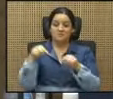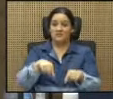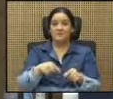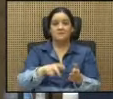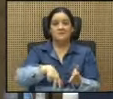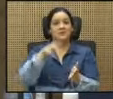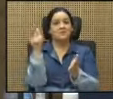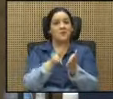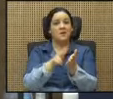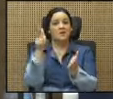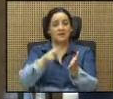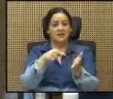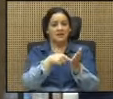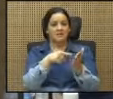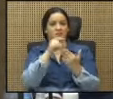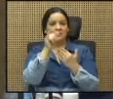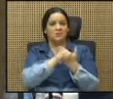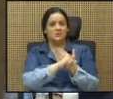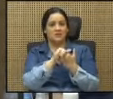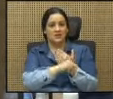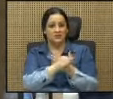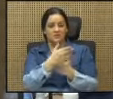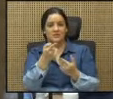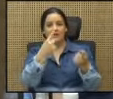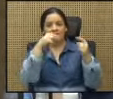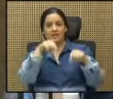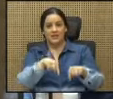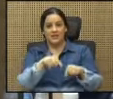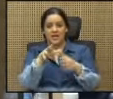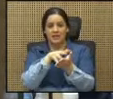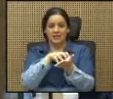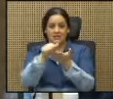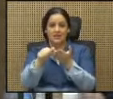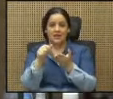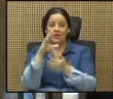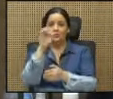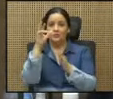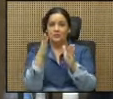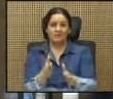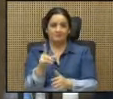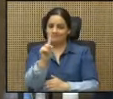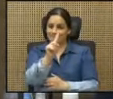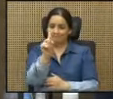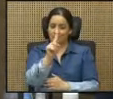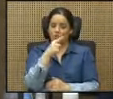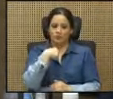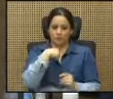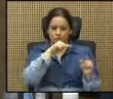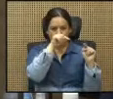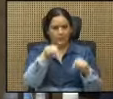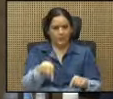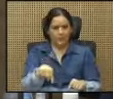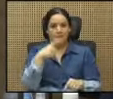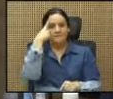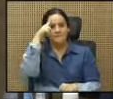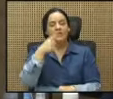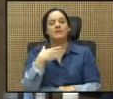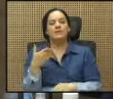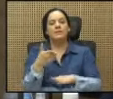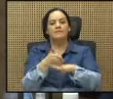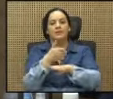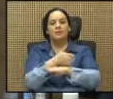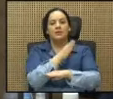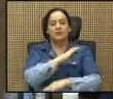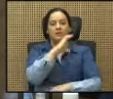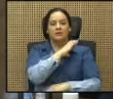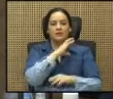en blanco, ni proyectos que vengan a dañar a los costarricenses. Yo estoy aquí para mejorar la calidad de